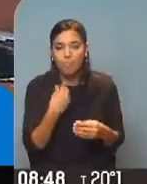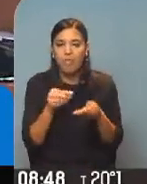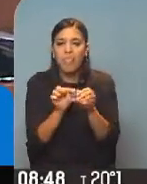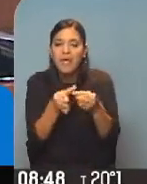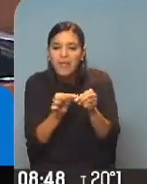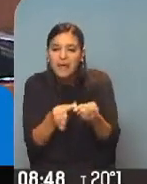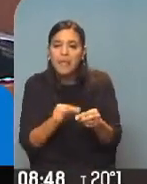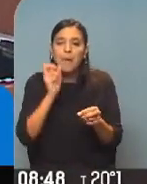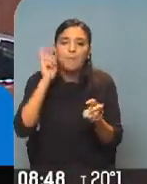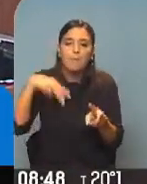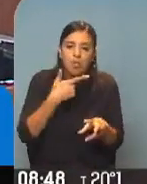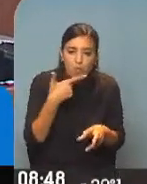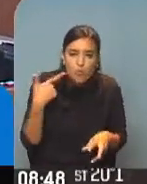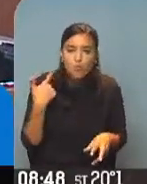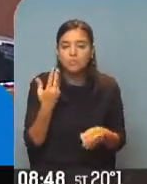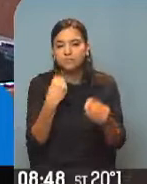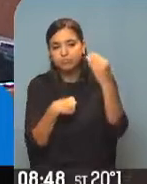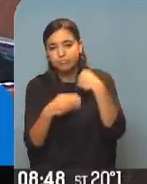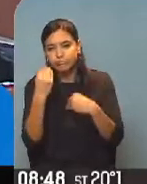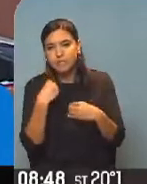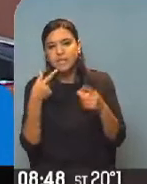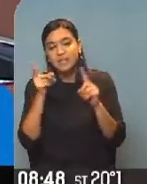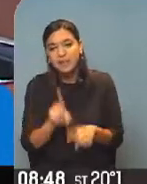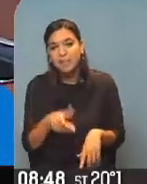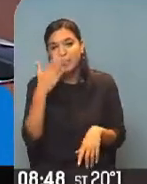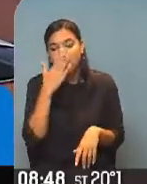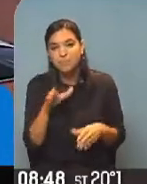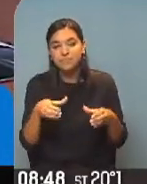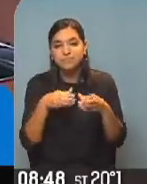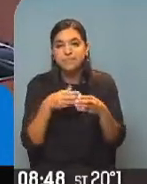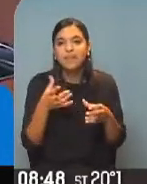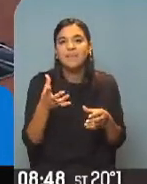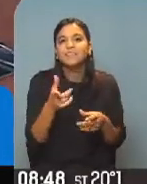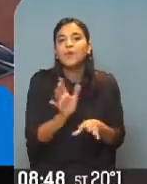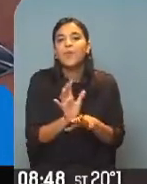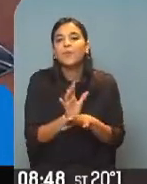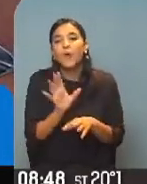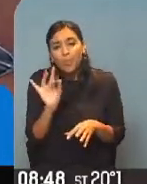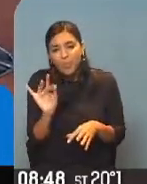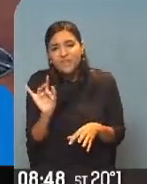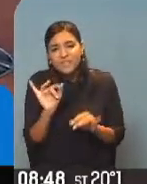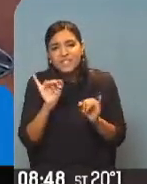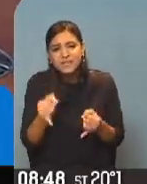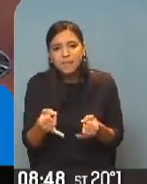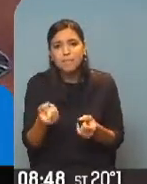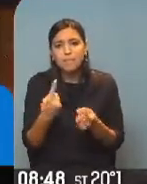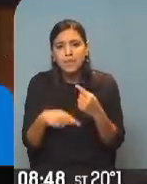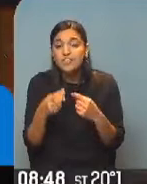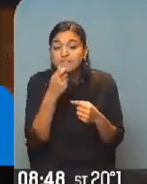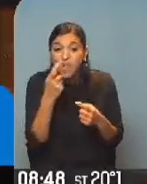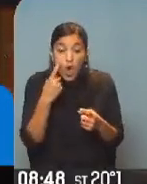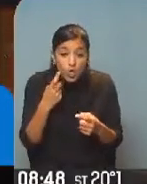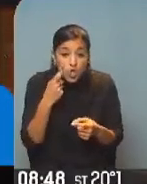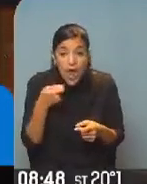pan dulces y demás y además del postre no exactamente pero uno así controla la